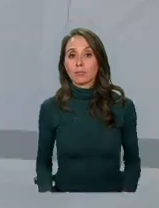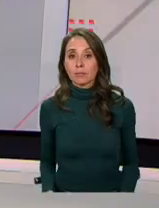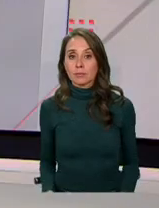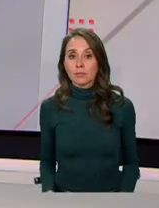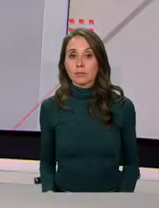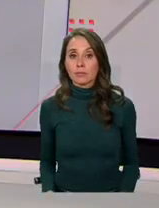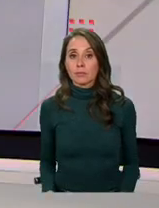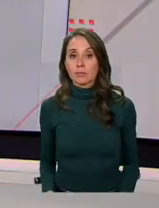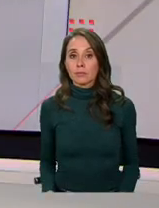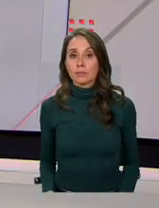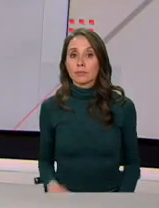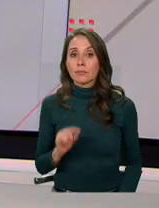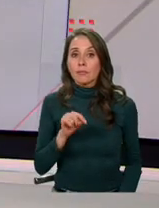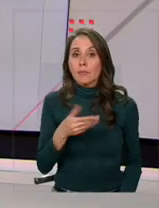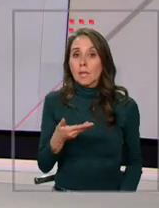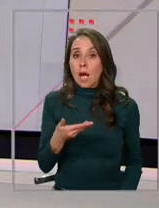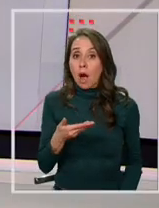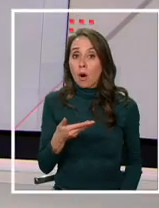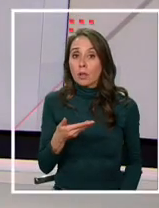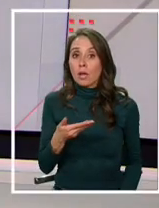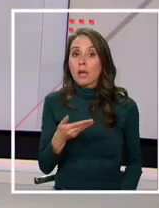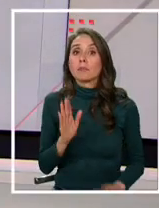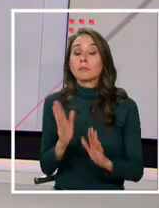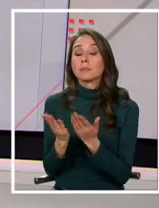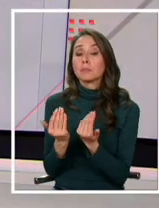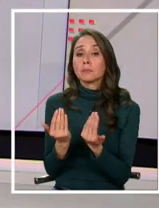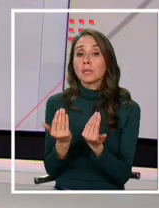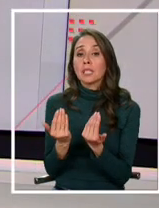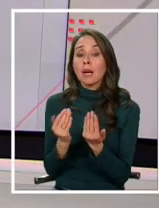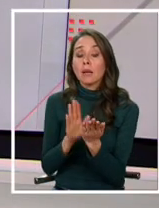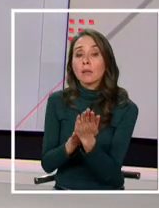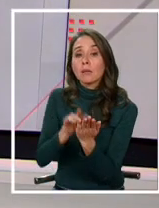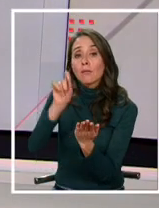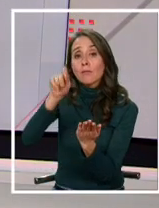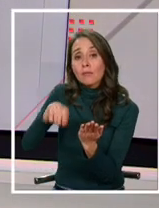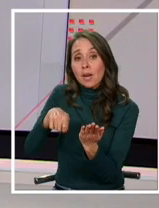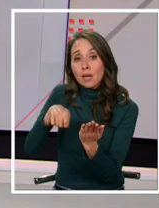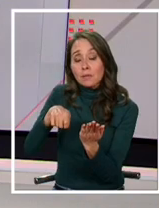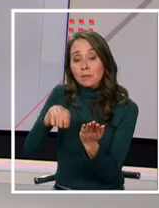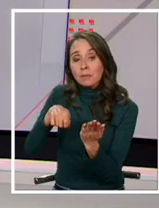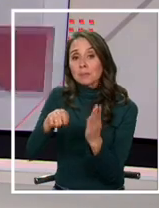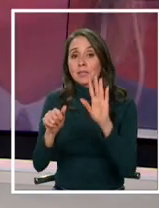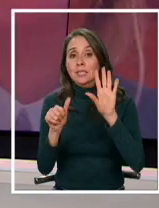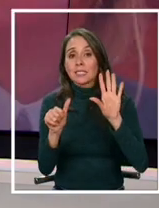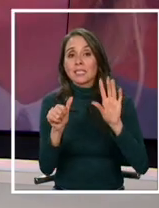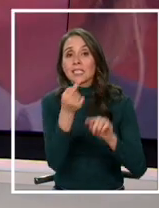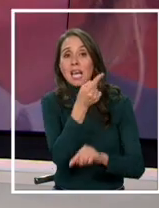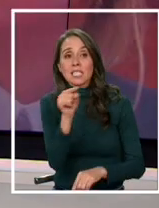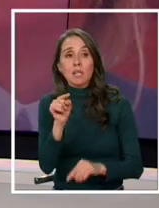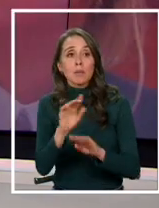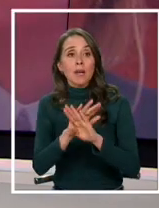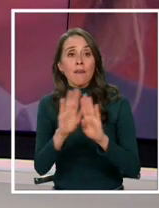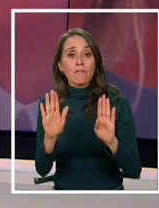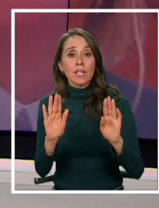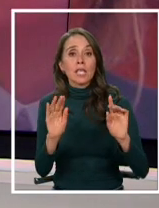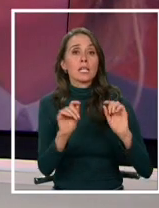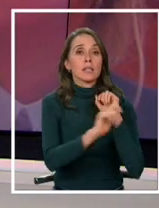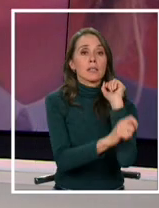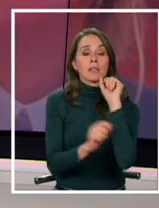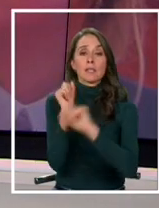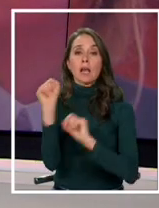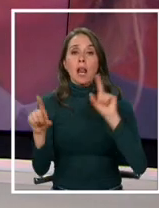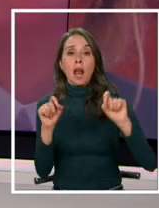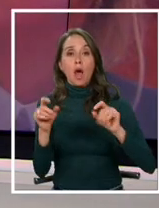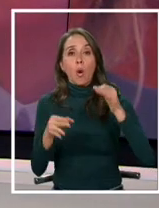años Bueno ahora Solo queda esperar El veredicto Y es que después de se semanas terminaron las delegaciones del